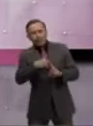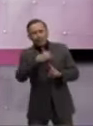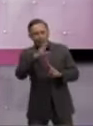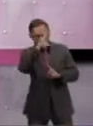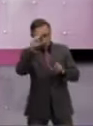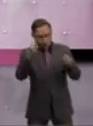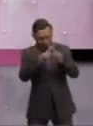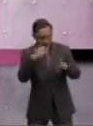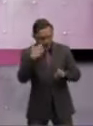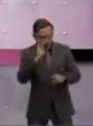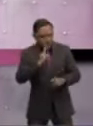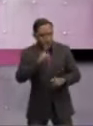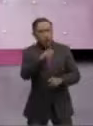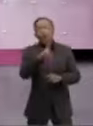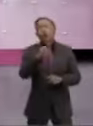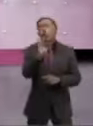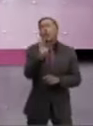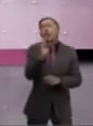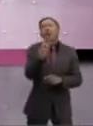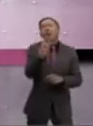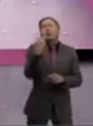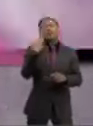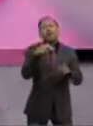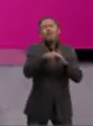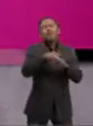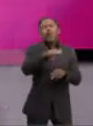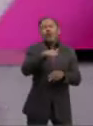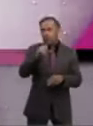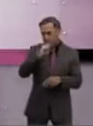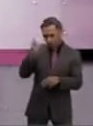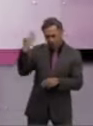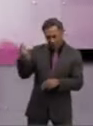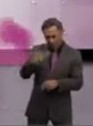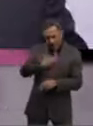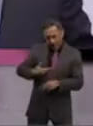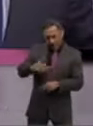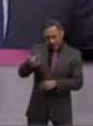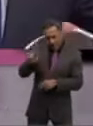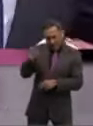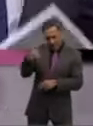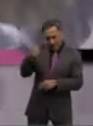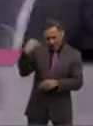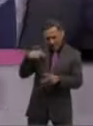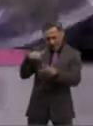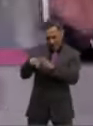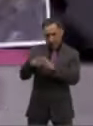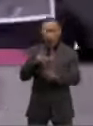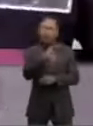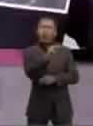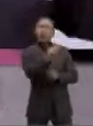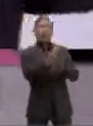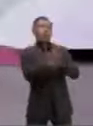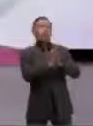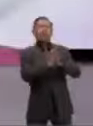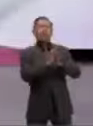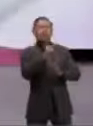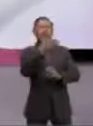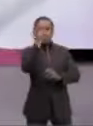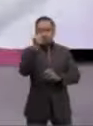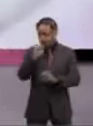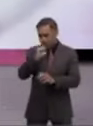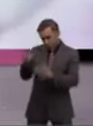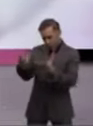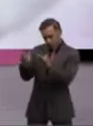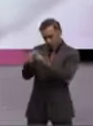los 43 de Ayotzinapa, ni eso has cumplido. Los que mató el gobierno. Tráigamelo, señor. No, por favor. Ustedes no saben lo que está pasando. Trabajaste con por eso está